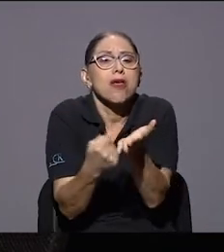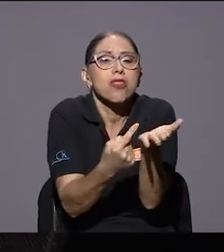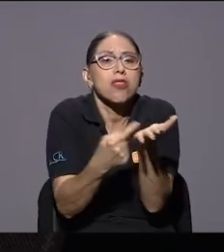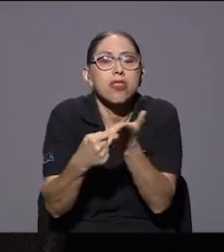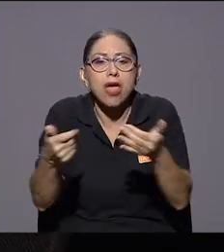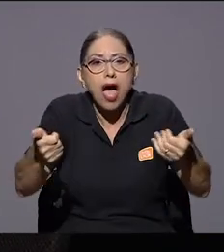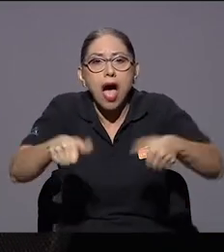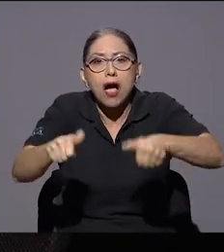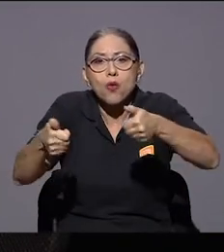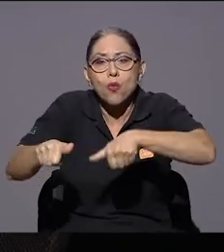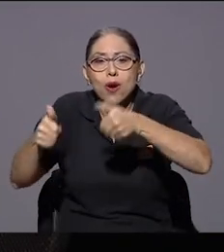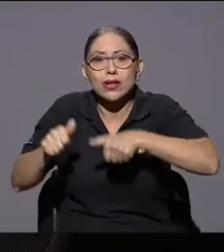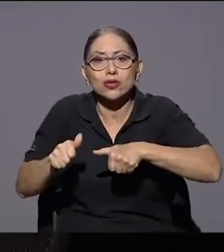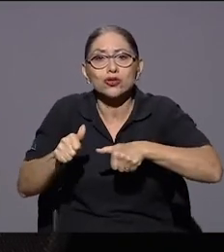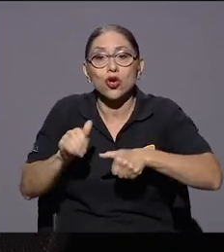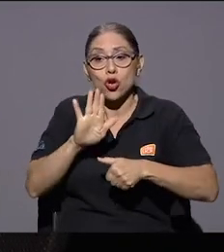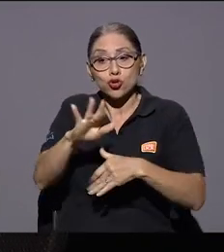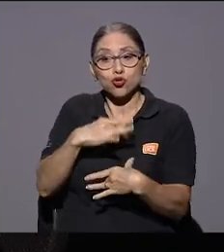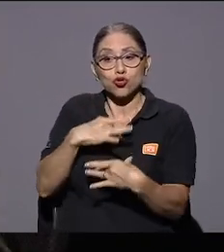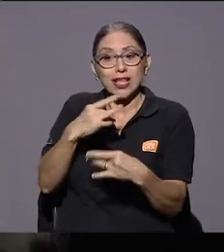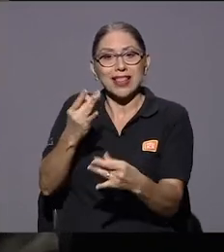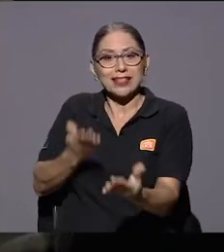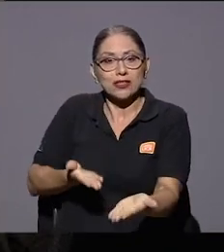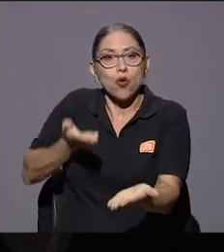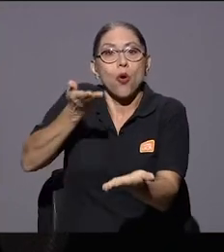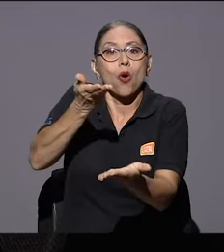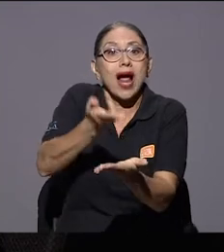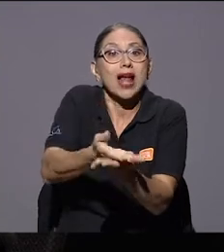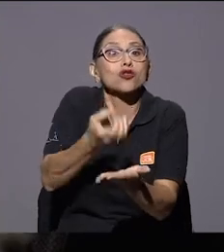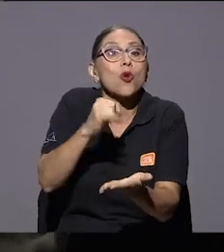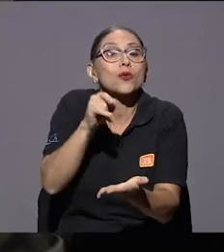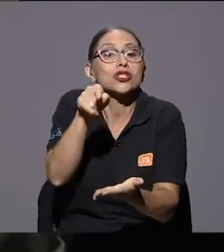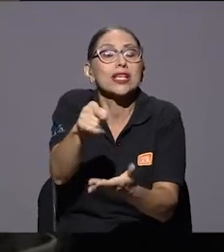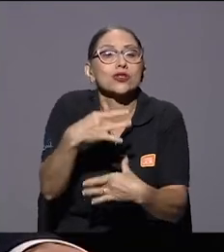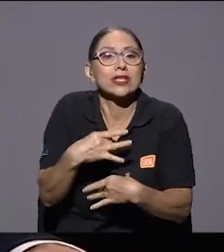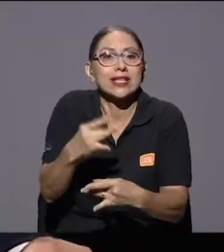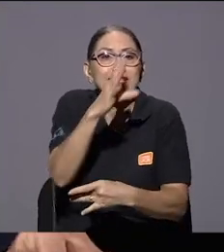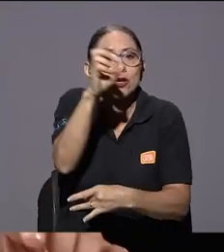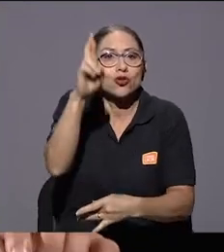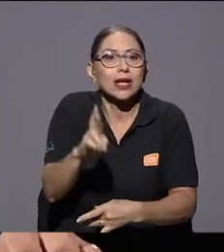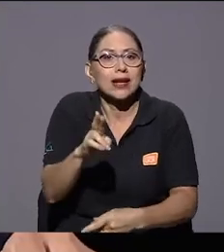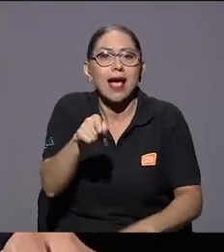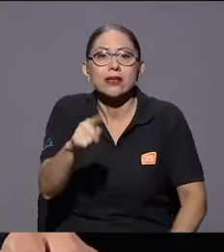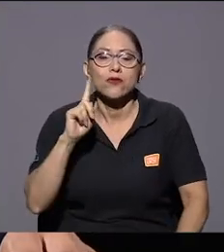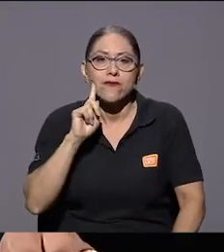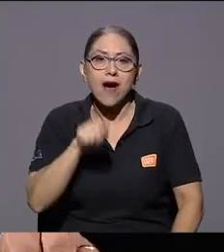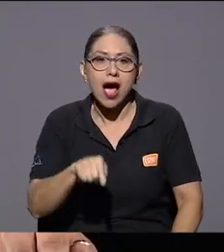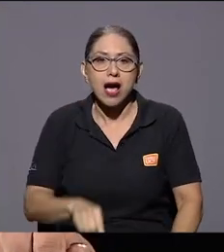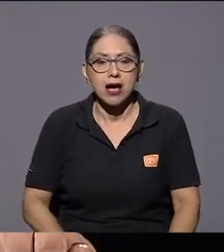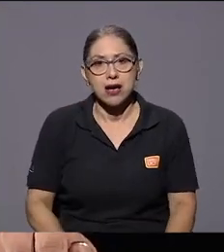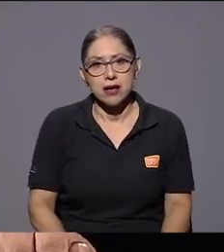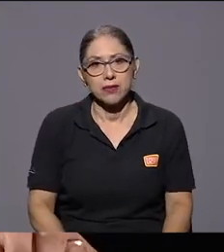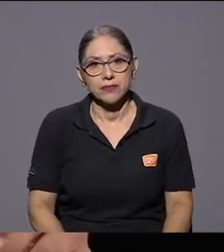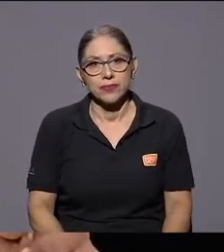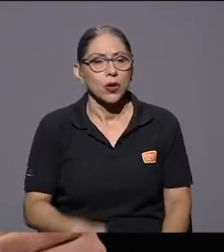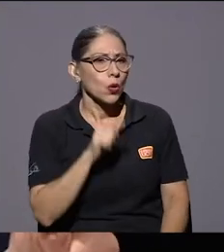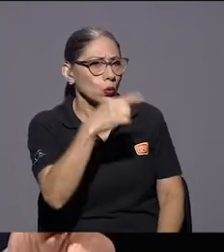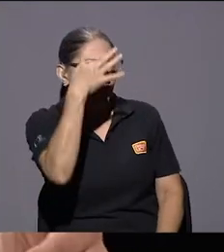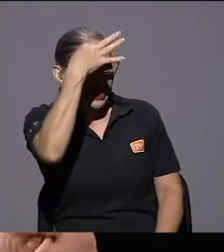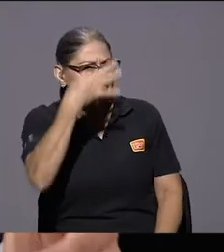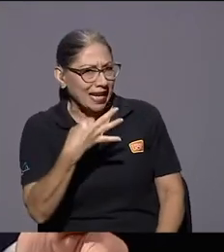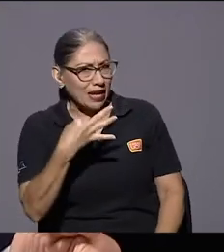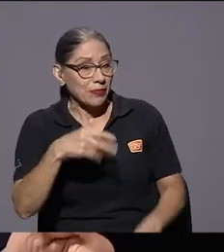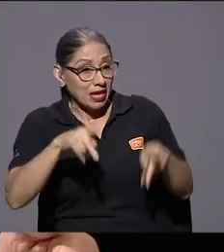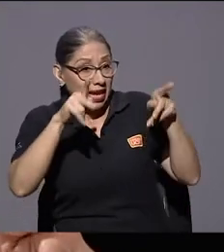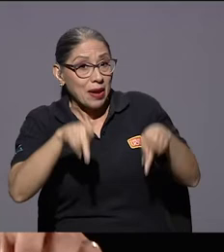para colocar sus intereses sectoriales como si fueran los de Costa Rica. Y eso es falso. ¿Usted cree que quien fue